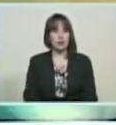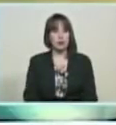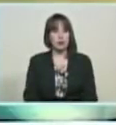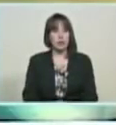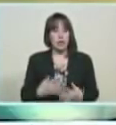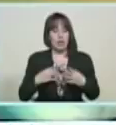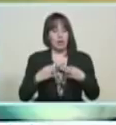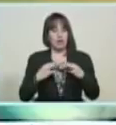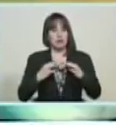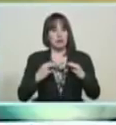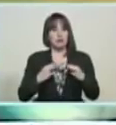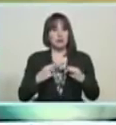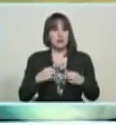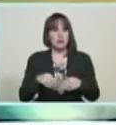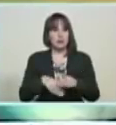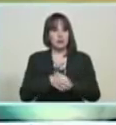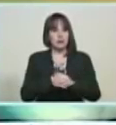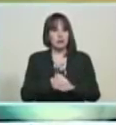calzado,